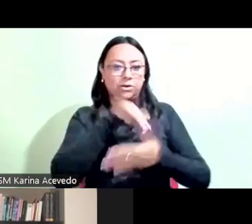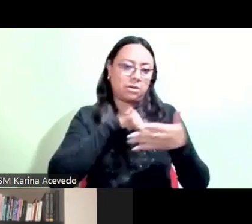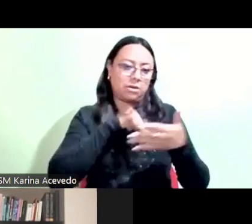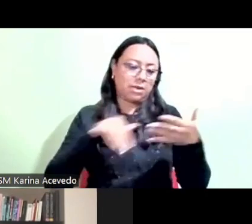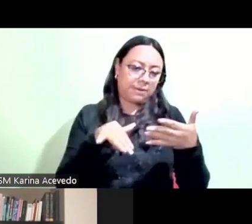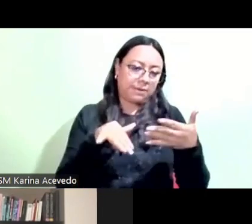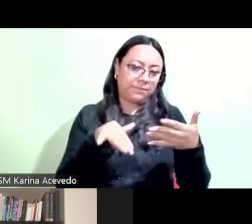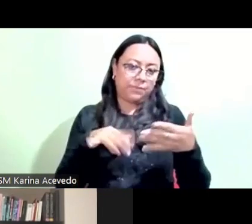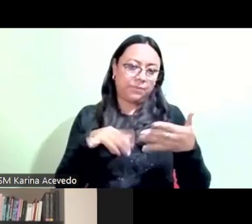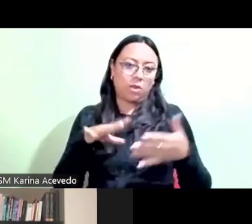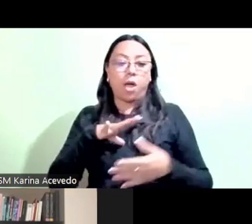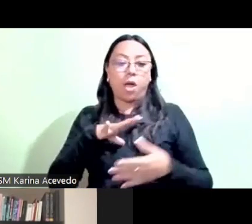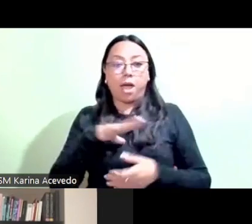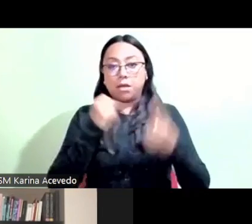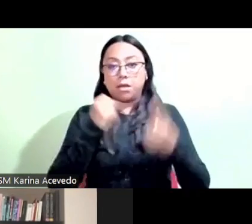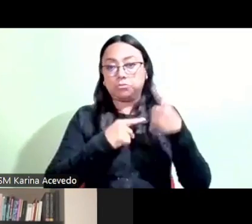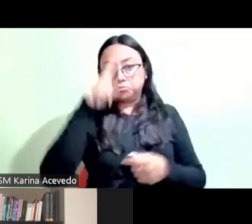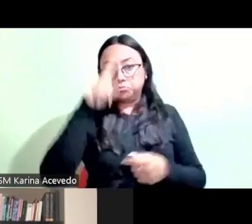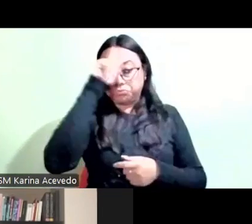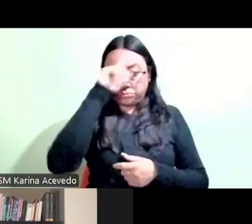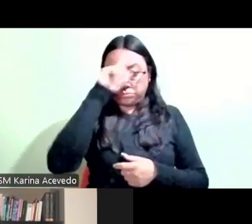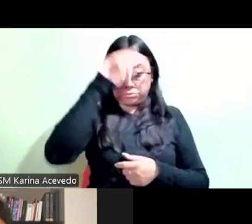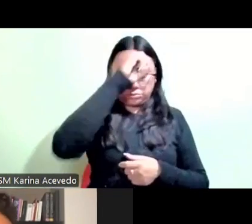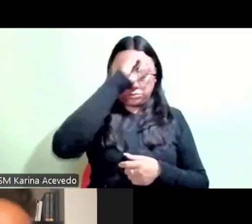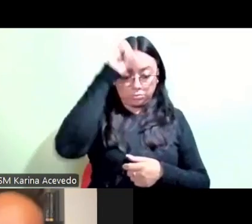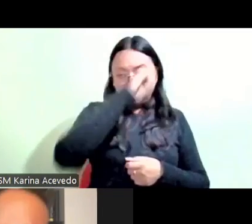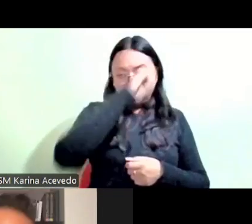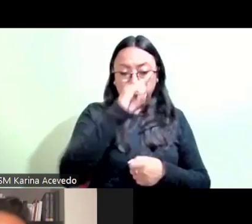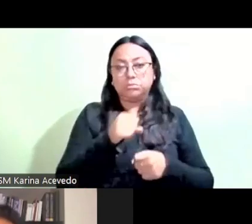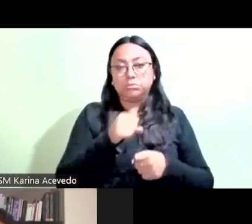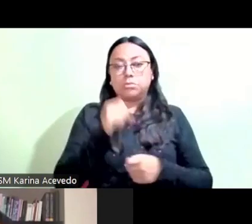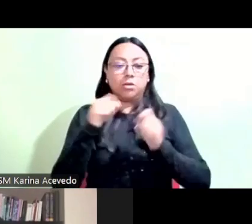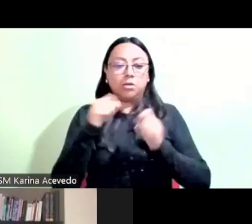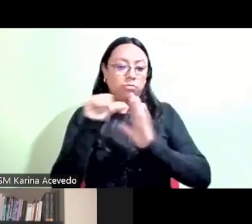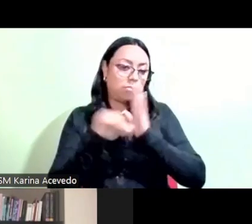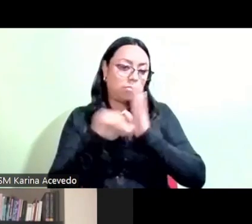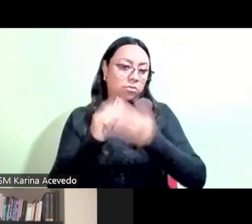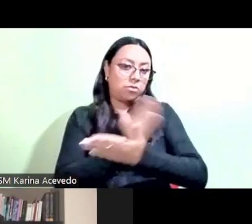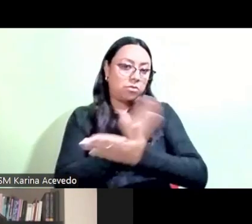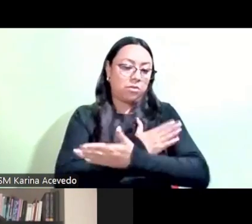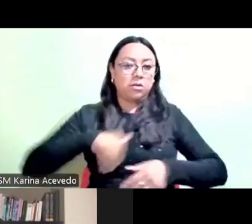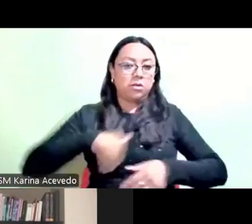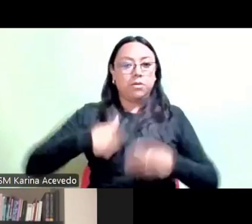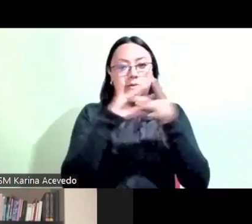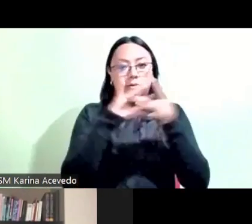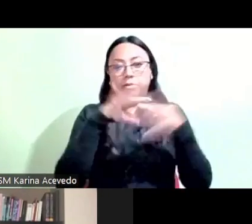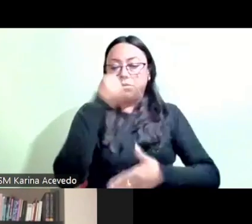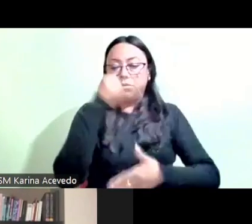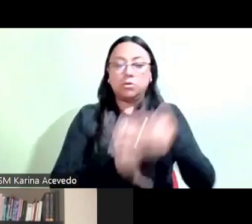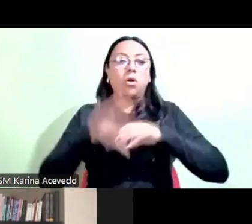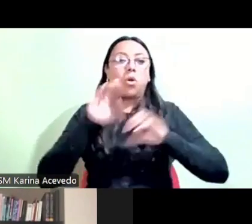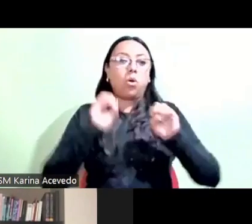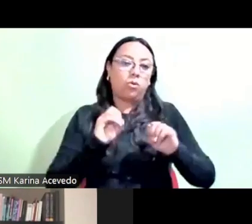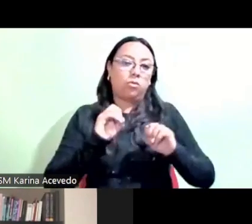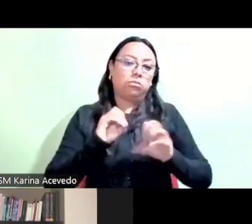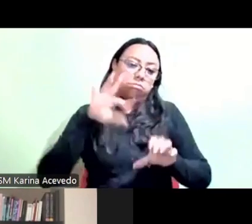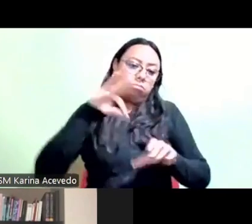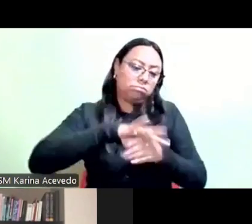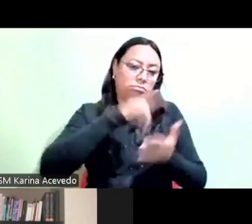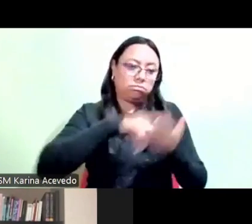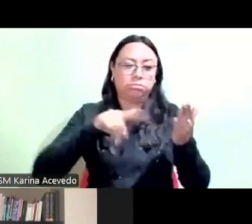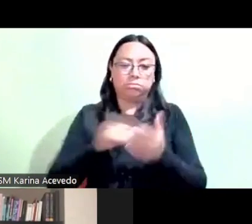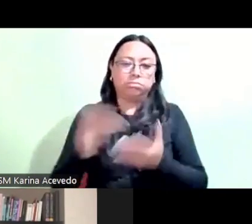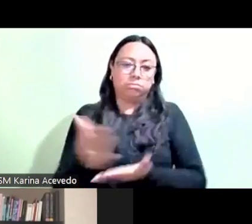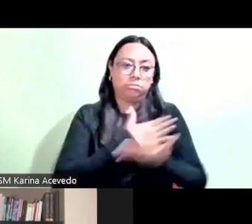existen reservas o observaciones al dictamen en referencia, o procedemos a recopilar las votaciones respectivas. Si es tan amable, diputado Mirón, por